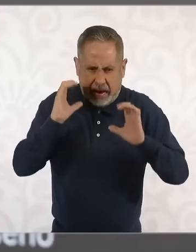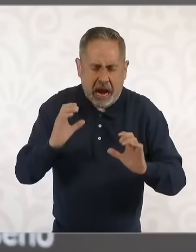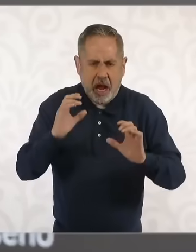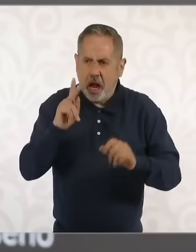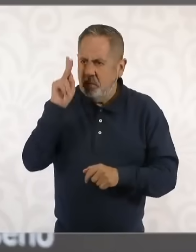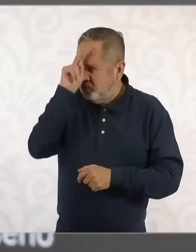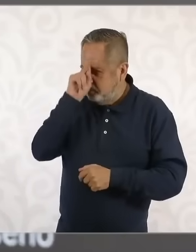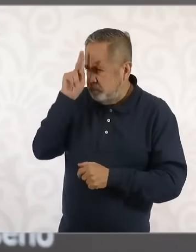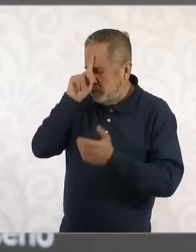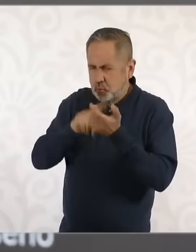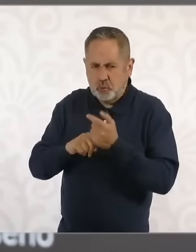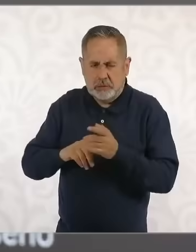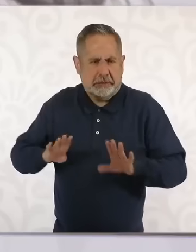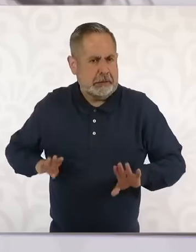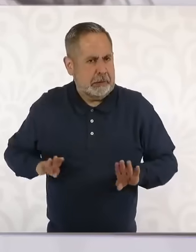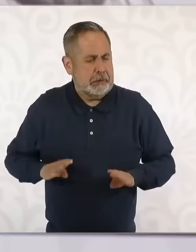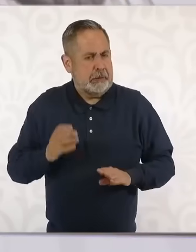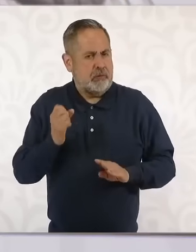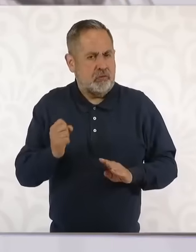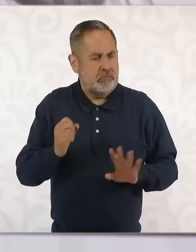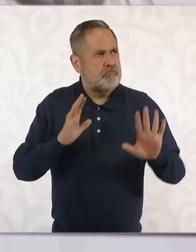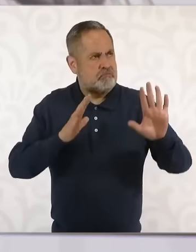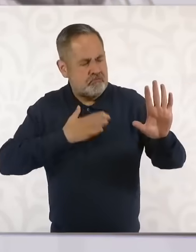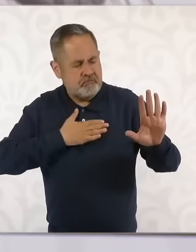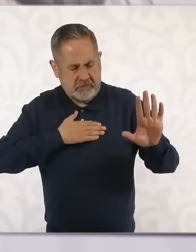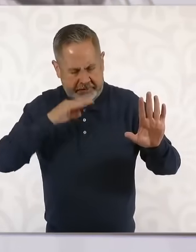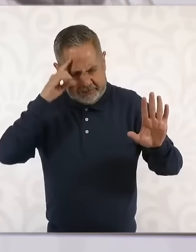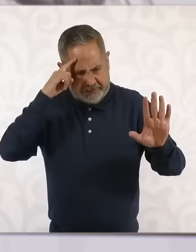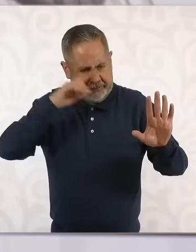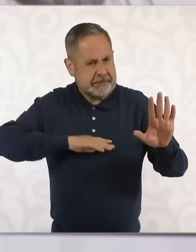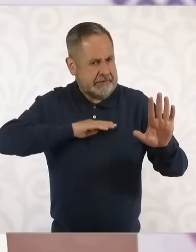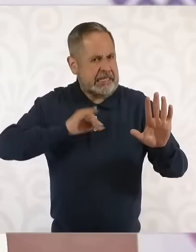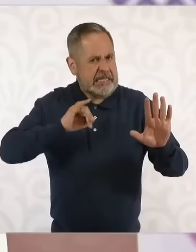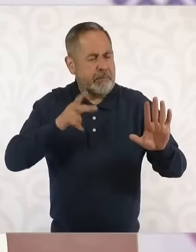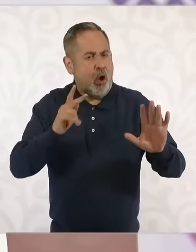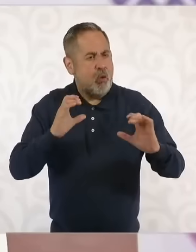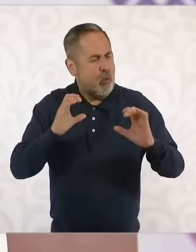que tener temperamento, sí, pero temple también, para